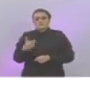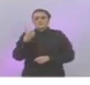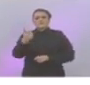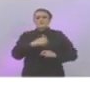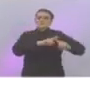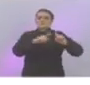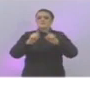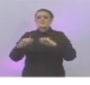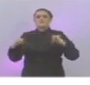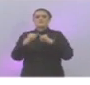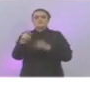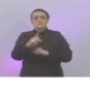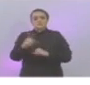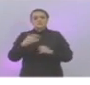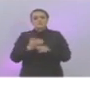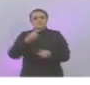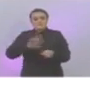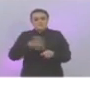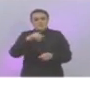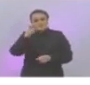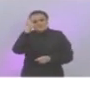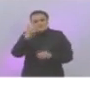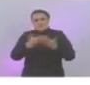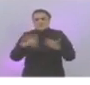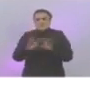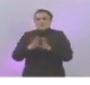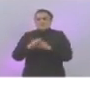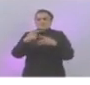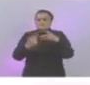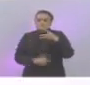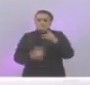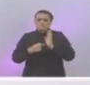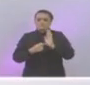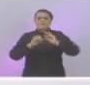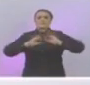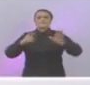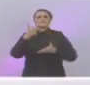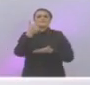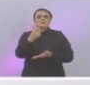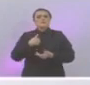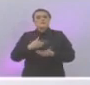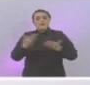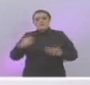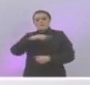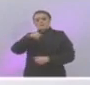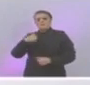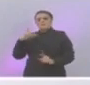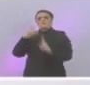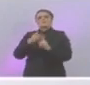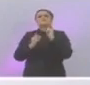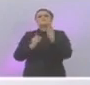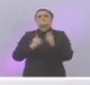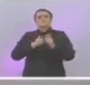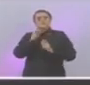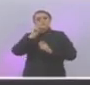las instituciones públicas del Estado y una efectiva rendición de cuentas. Nuestra meta en este sentido ha sido